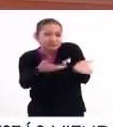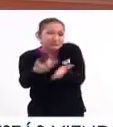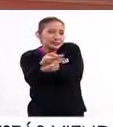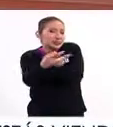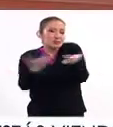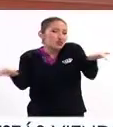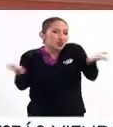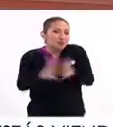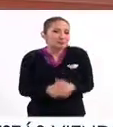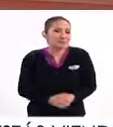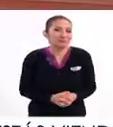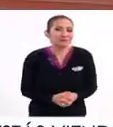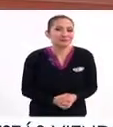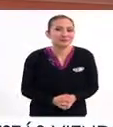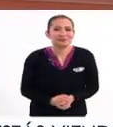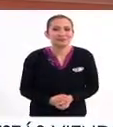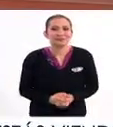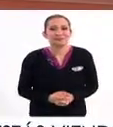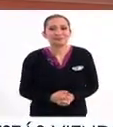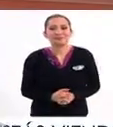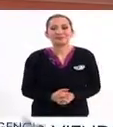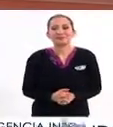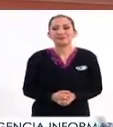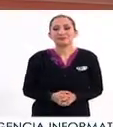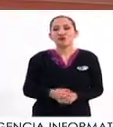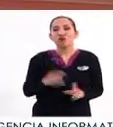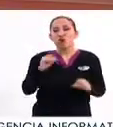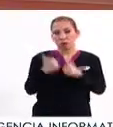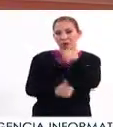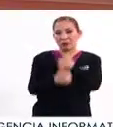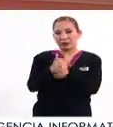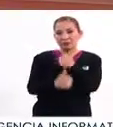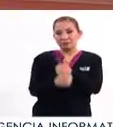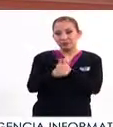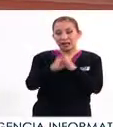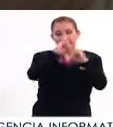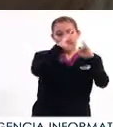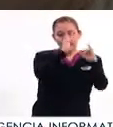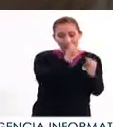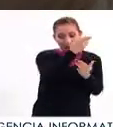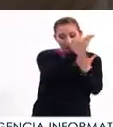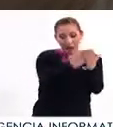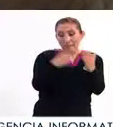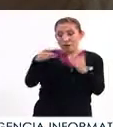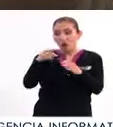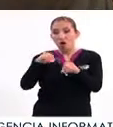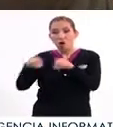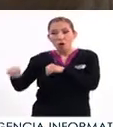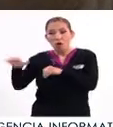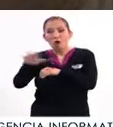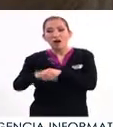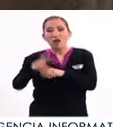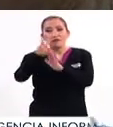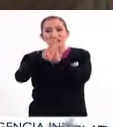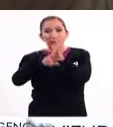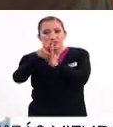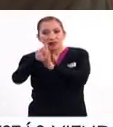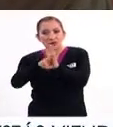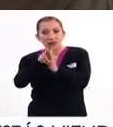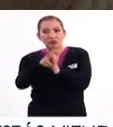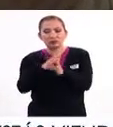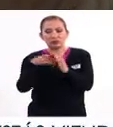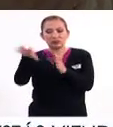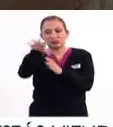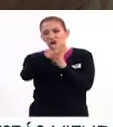que son los videos y todas las cosas que hay en los teléfonos? Sí, es muy difícil, por ejemplo, para las nuevas generaciones, para los niños y